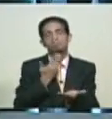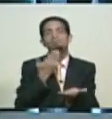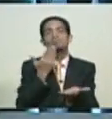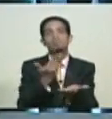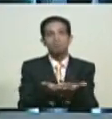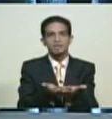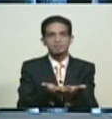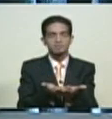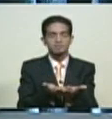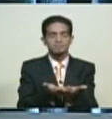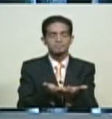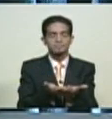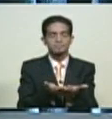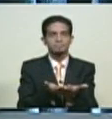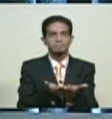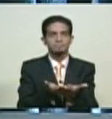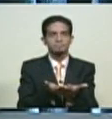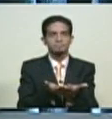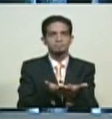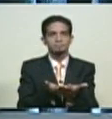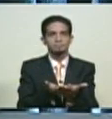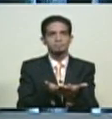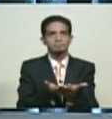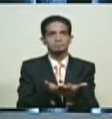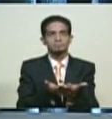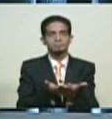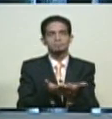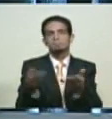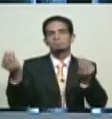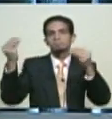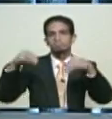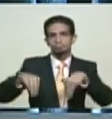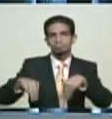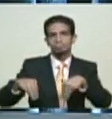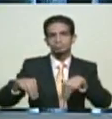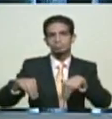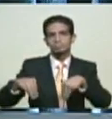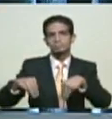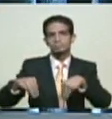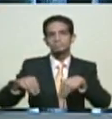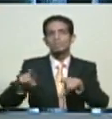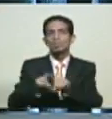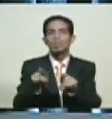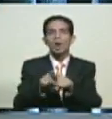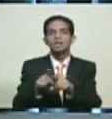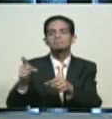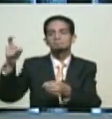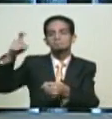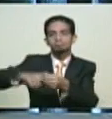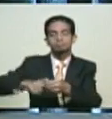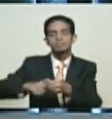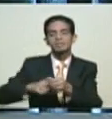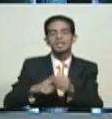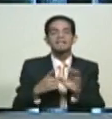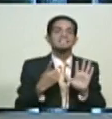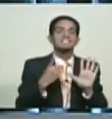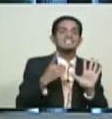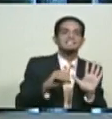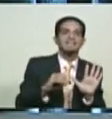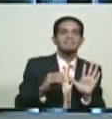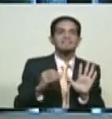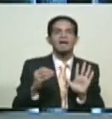sociedad 60 40 los 51 49 siguieron o